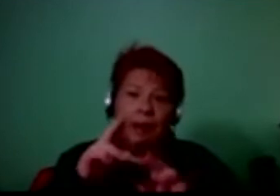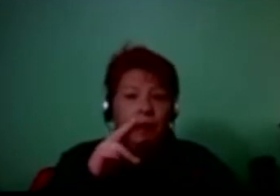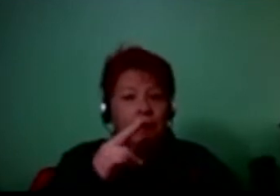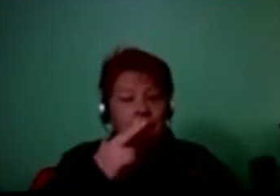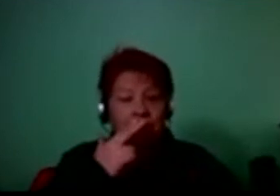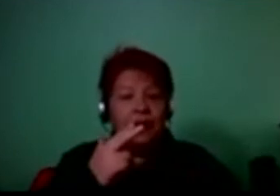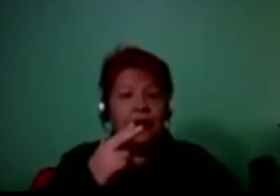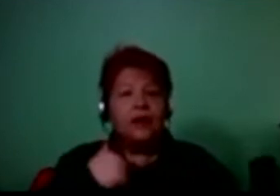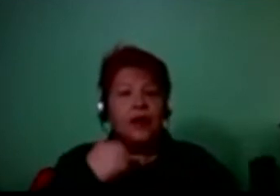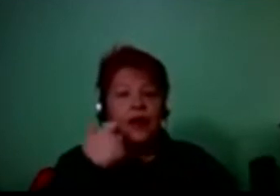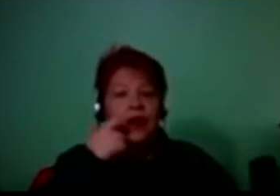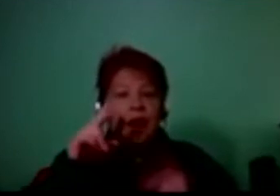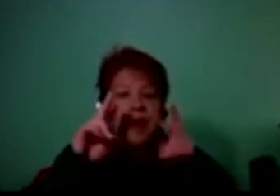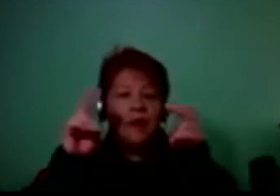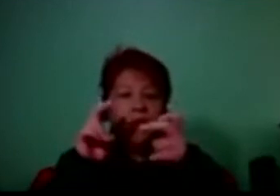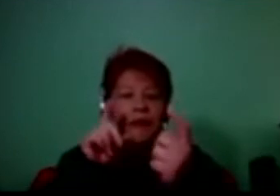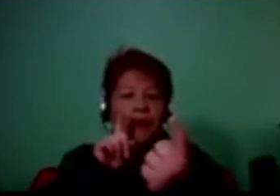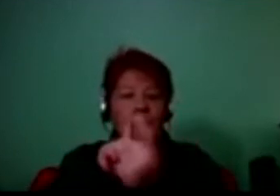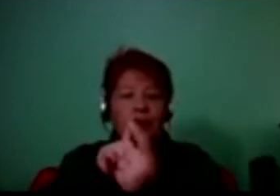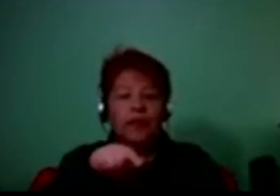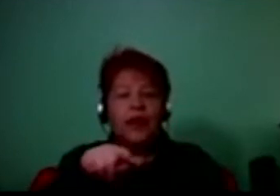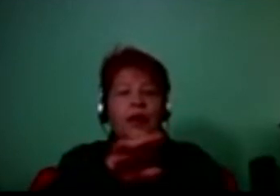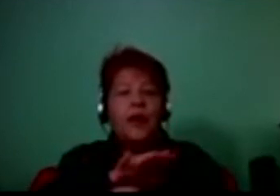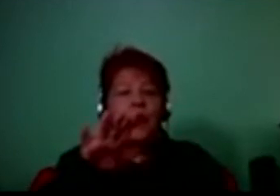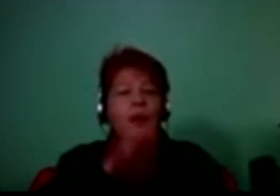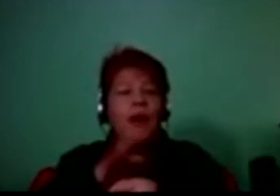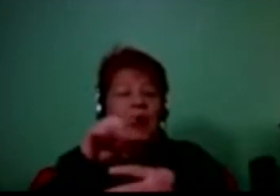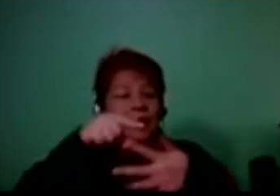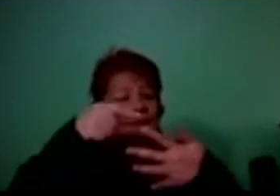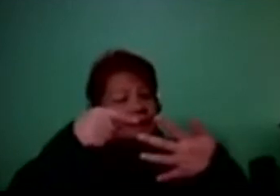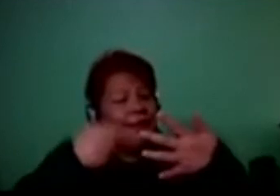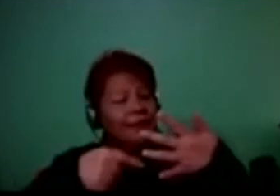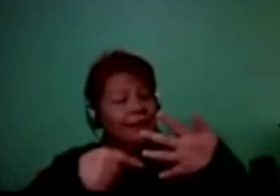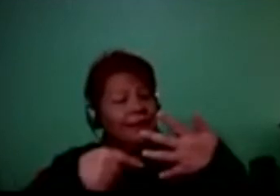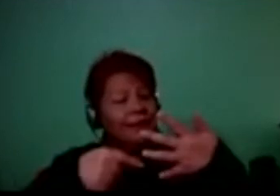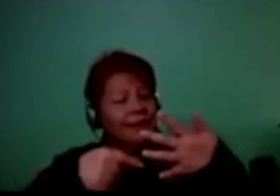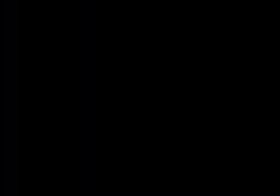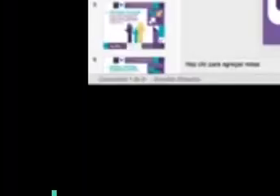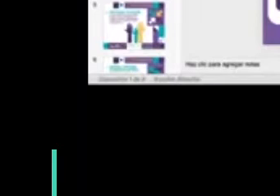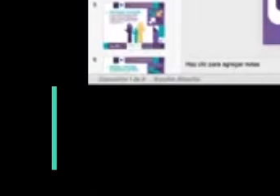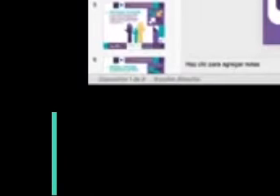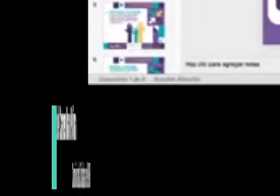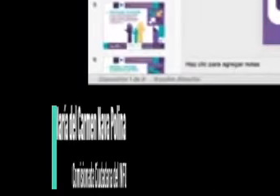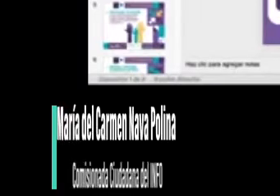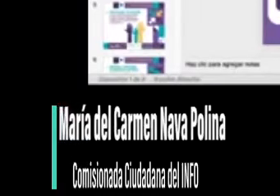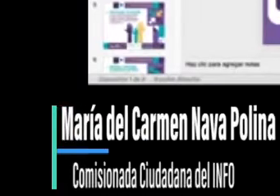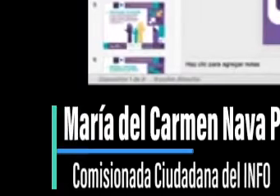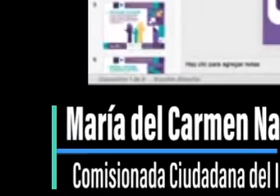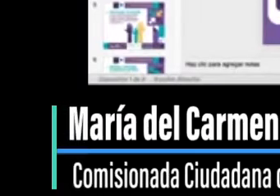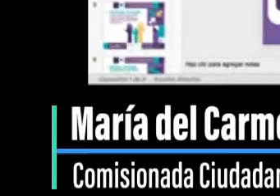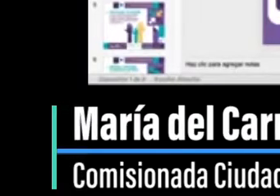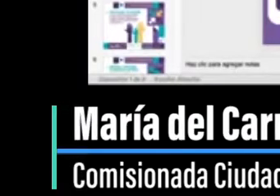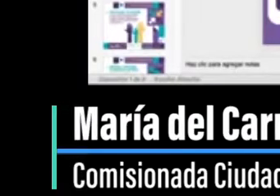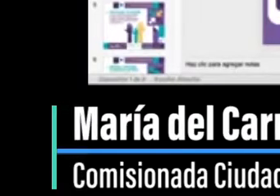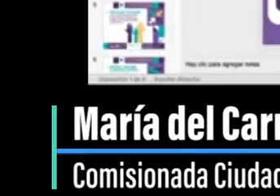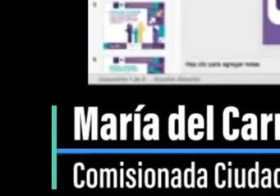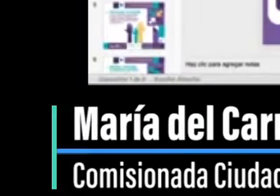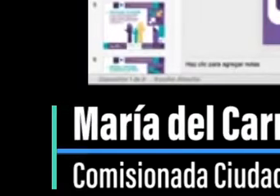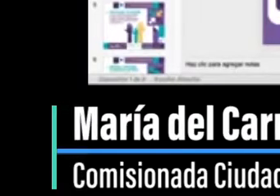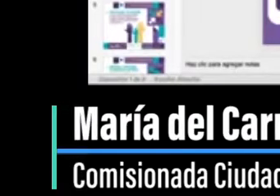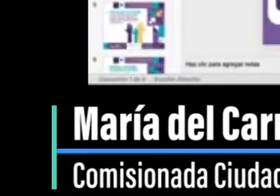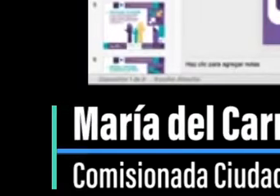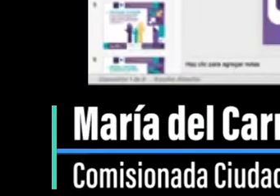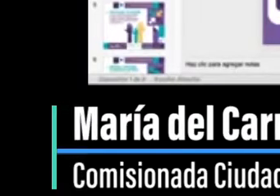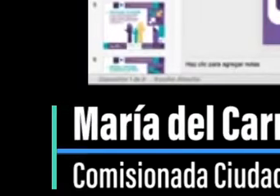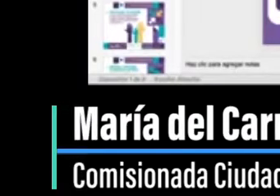mi participación sobre todo a cuáles son los elementos de Parlamento Abierto y cómo poderlos aterrizar